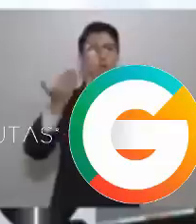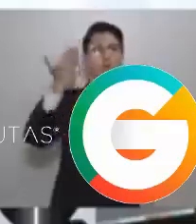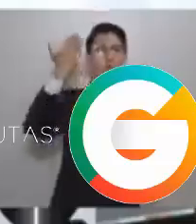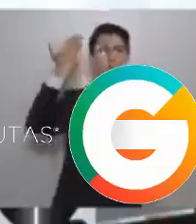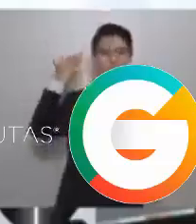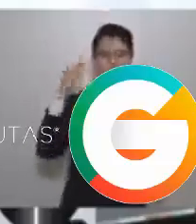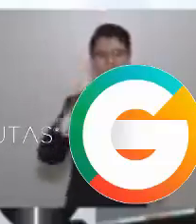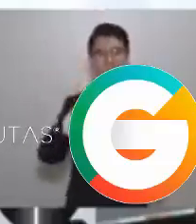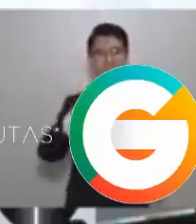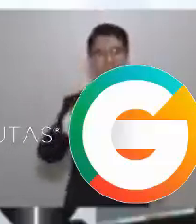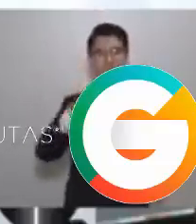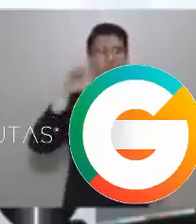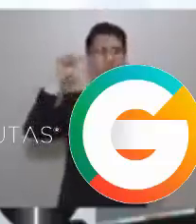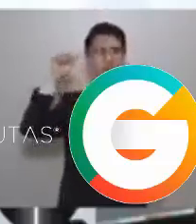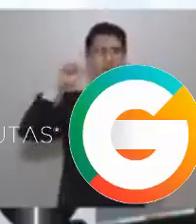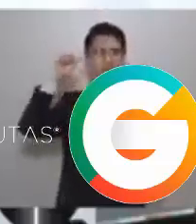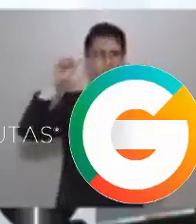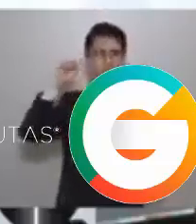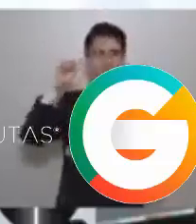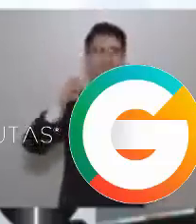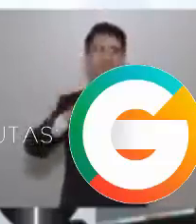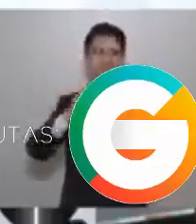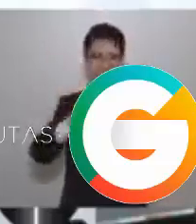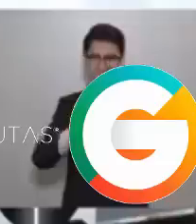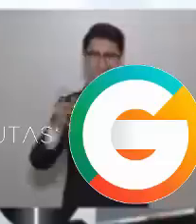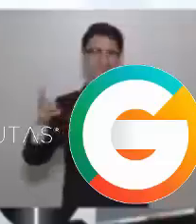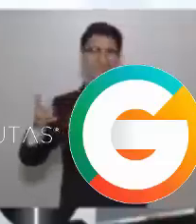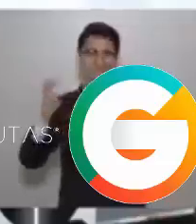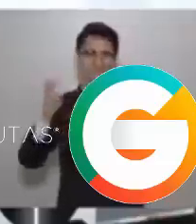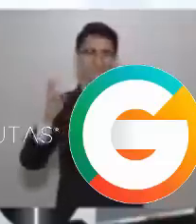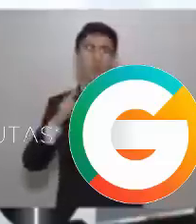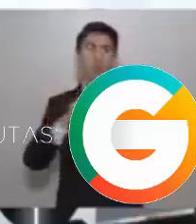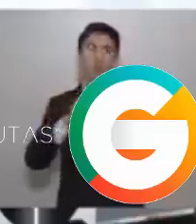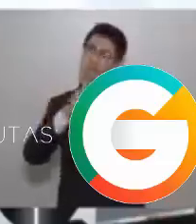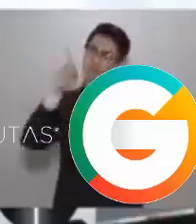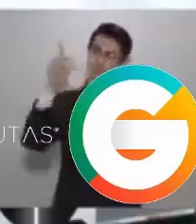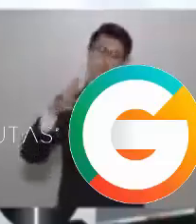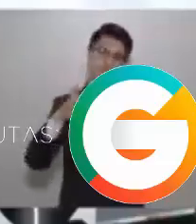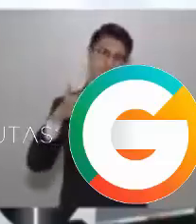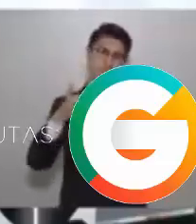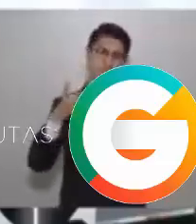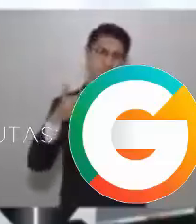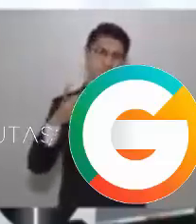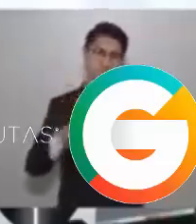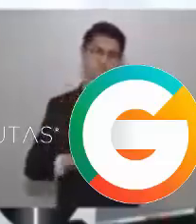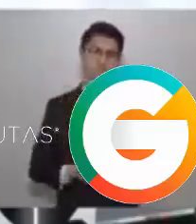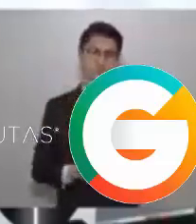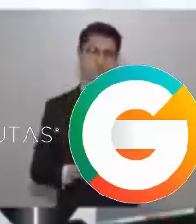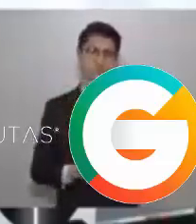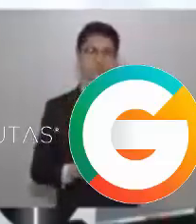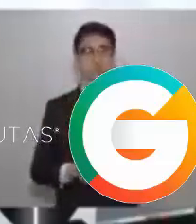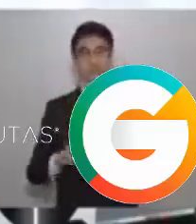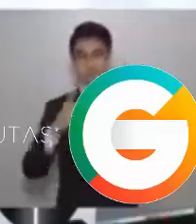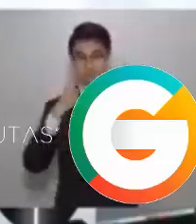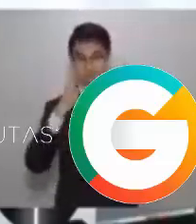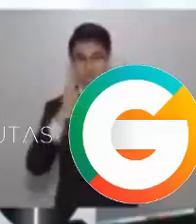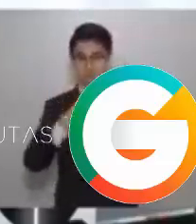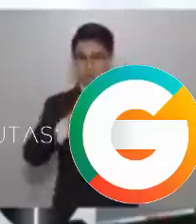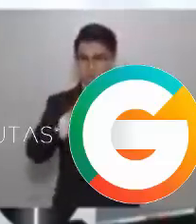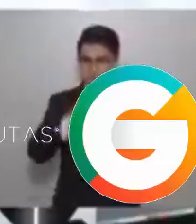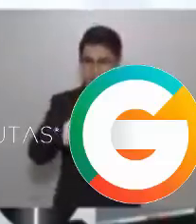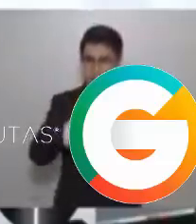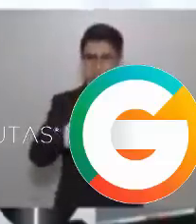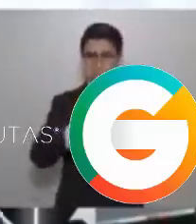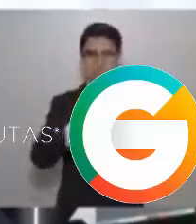19 del mes de abril en el territorio estadounidense. Hasta este momento sabemos